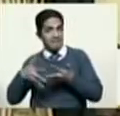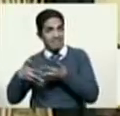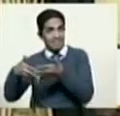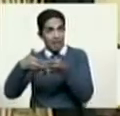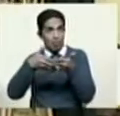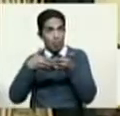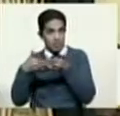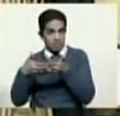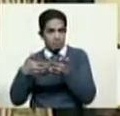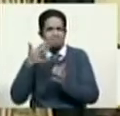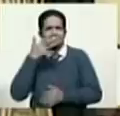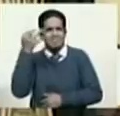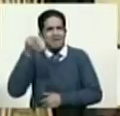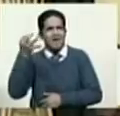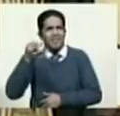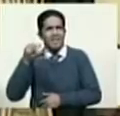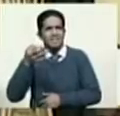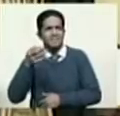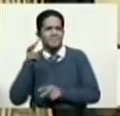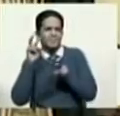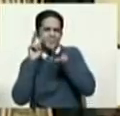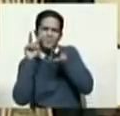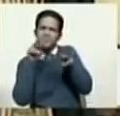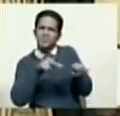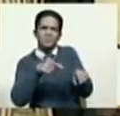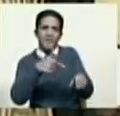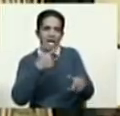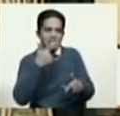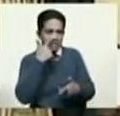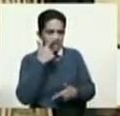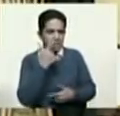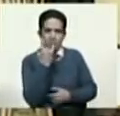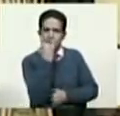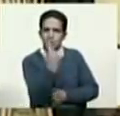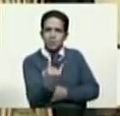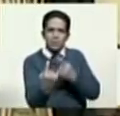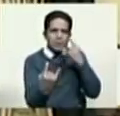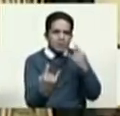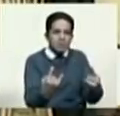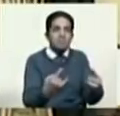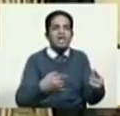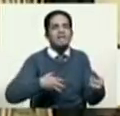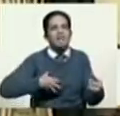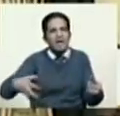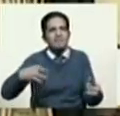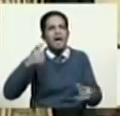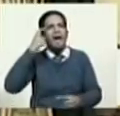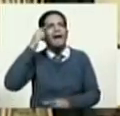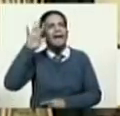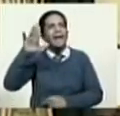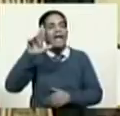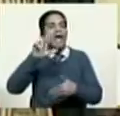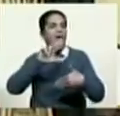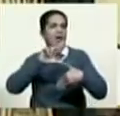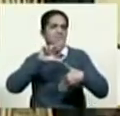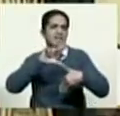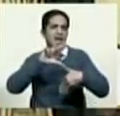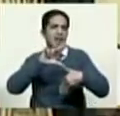existe y tiene sus ojos puestos en las riquezas de los pueblos y cree que América Latina es su patio